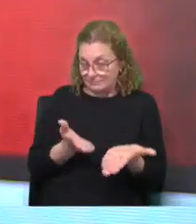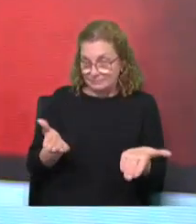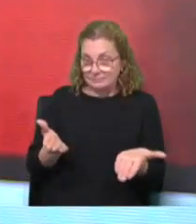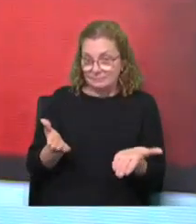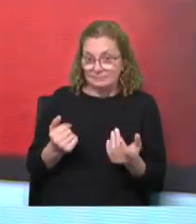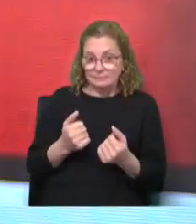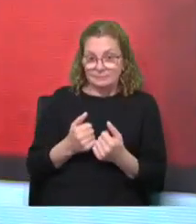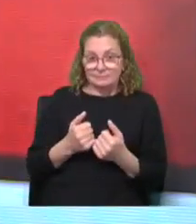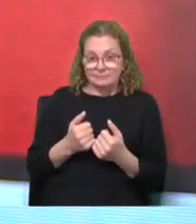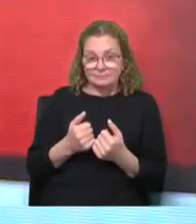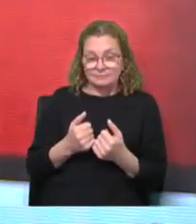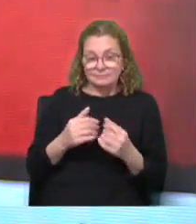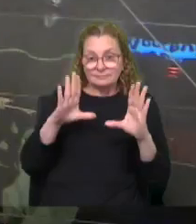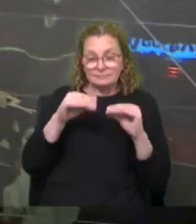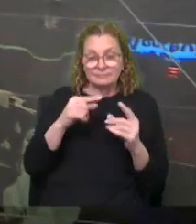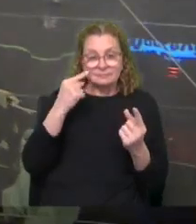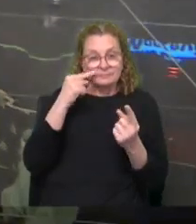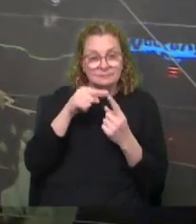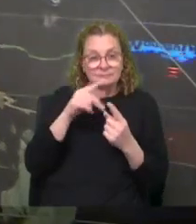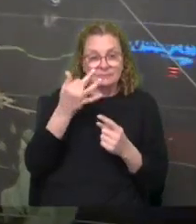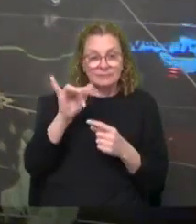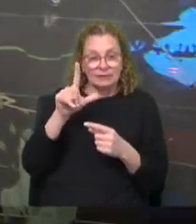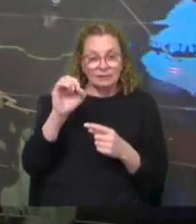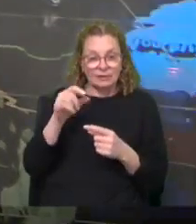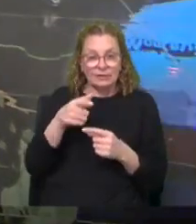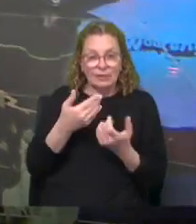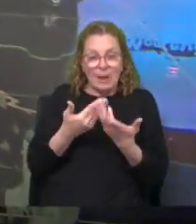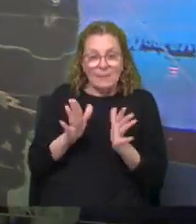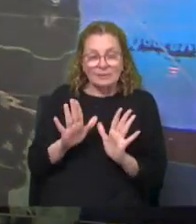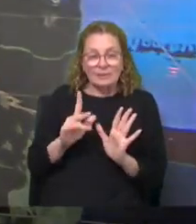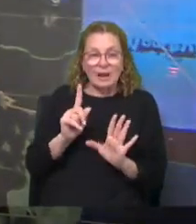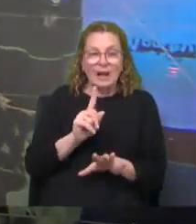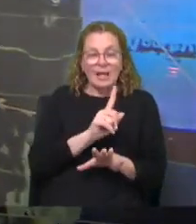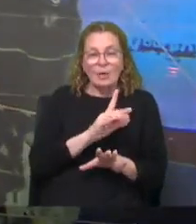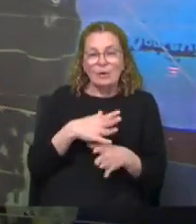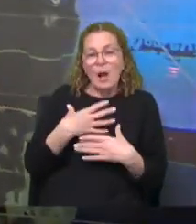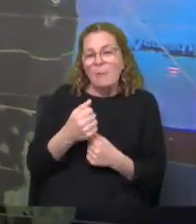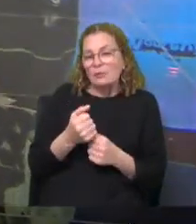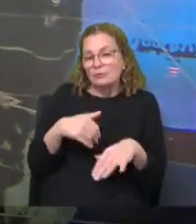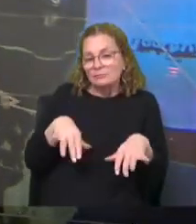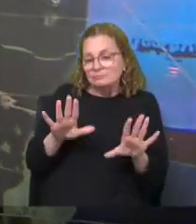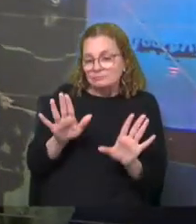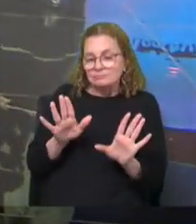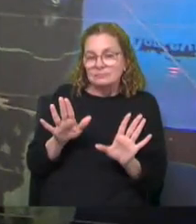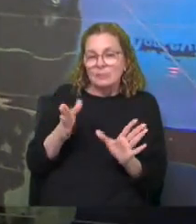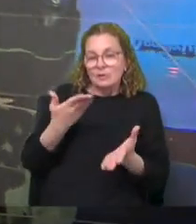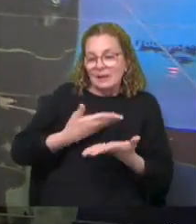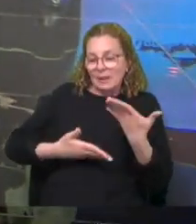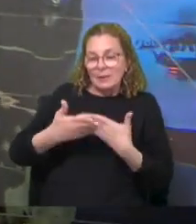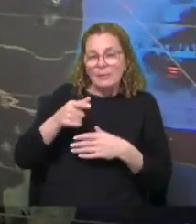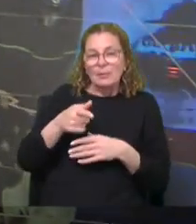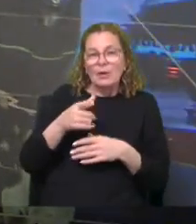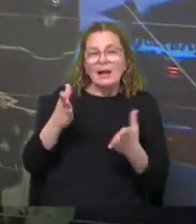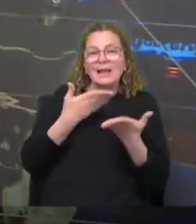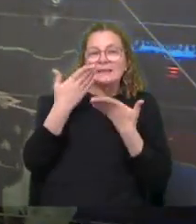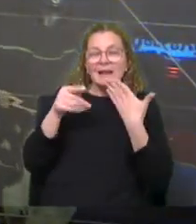causa. Todos hacia Filo. Entonces, eso da apertura a que cada uno pueda aportar lo que quiera. De hecho, nos intercambiamos, che, vos canta